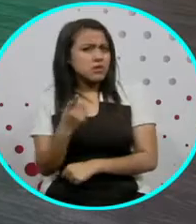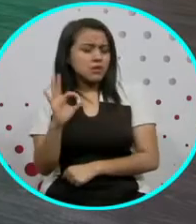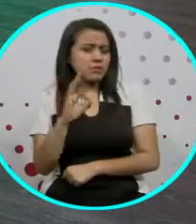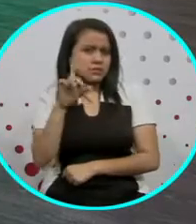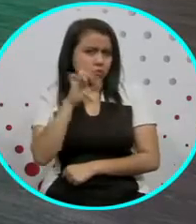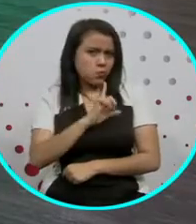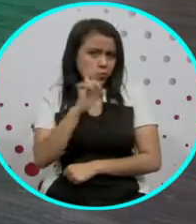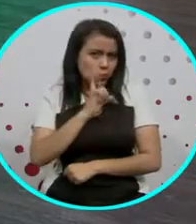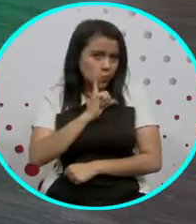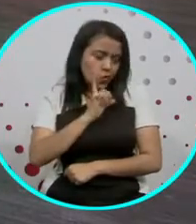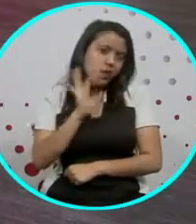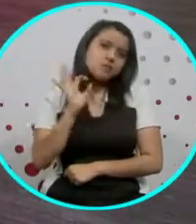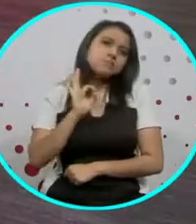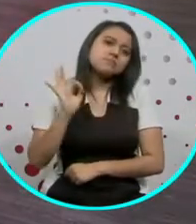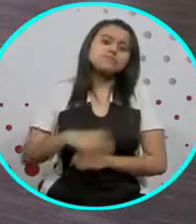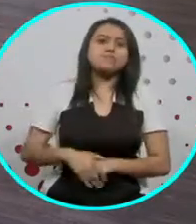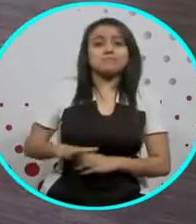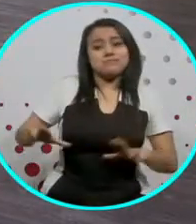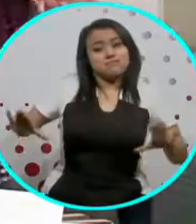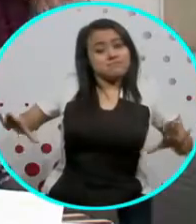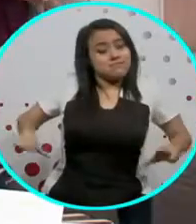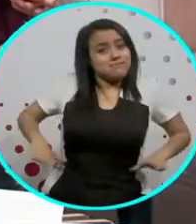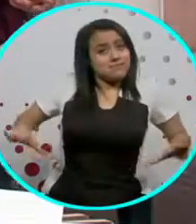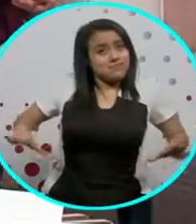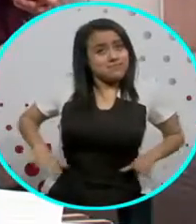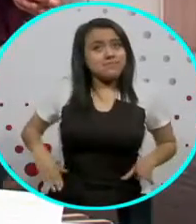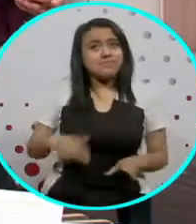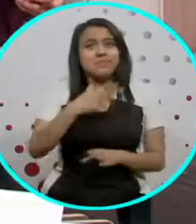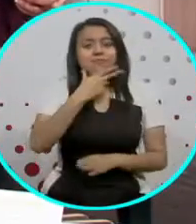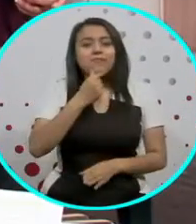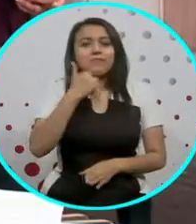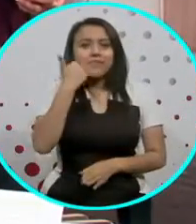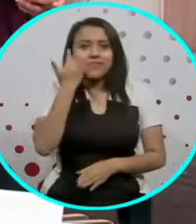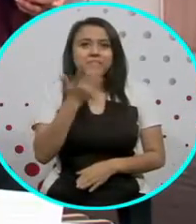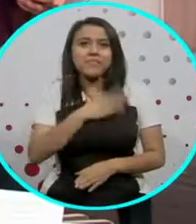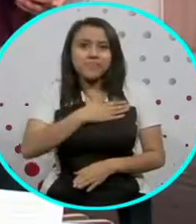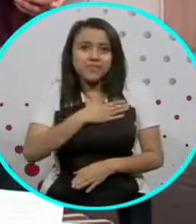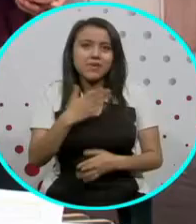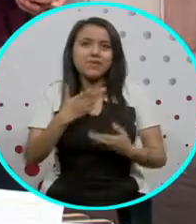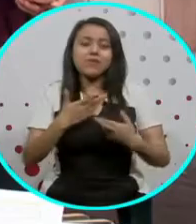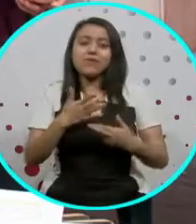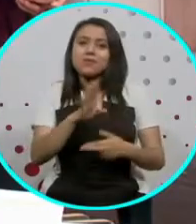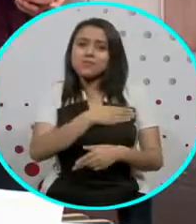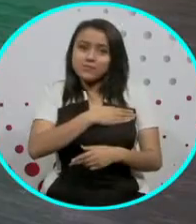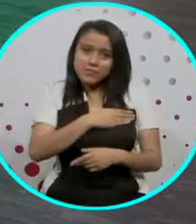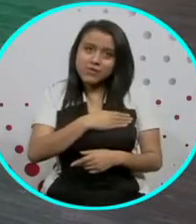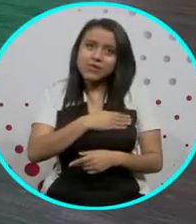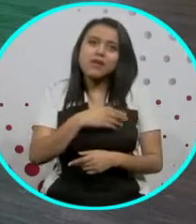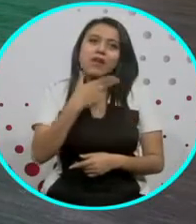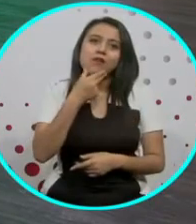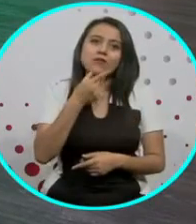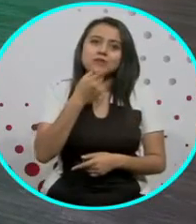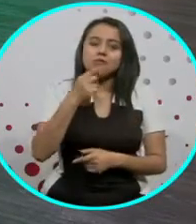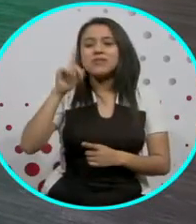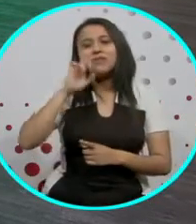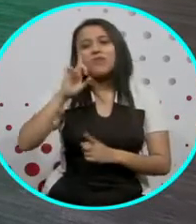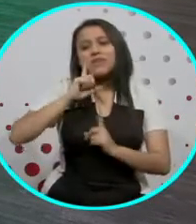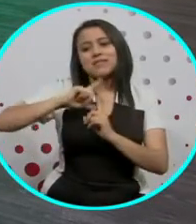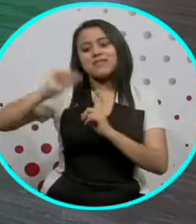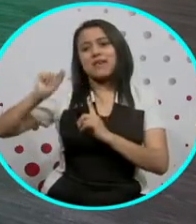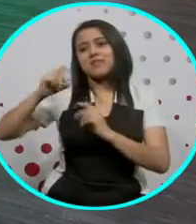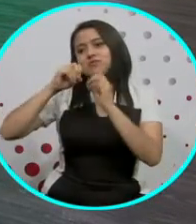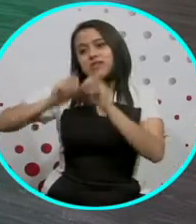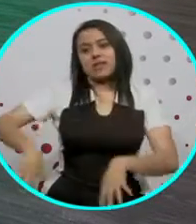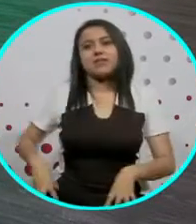A las mujeres, al carácter. Los hombres obviamente queremos una relación estable. Y duradera. Es las que se van y nos abandonan. Y no, ahí nos